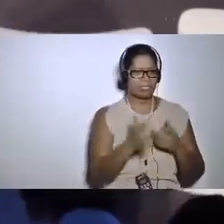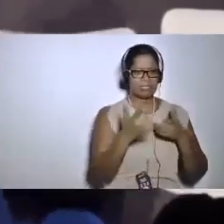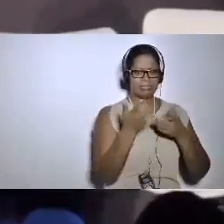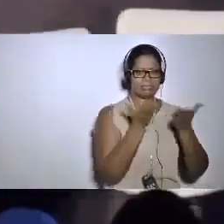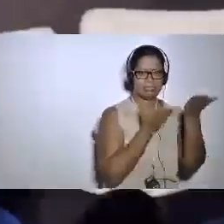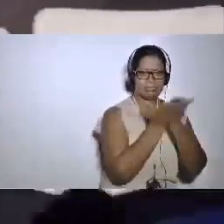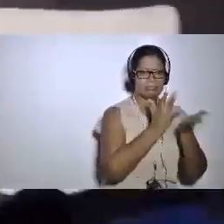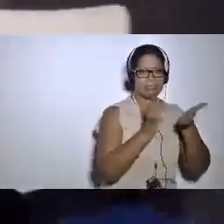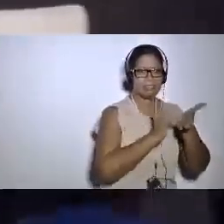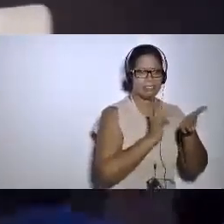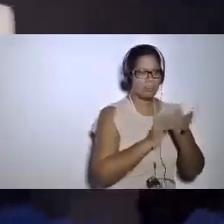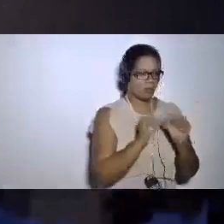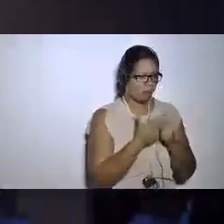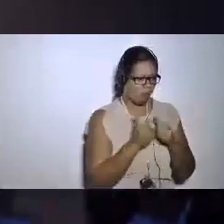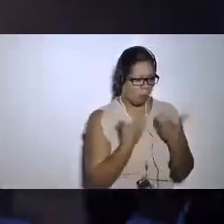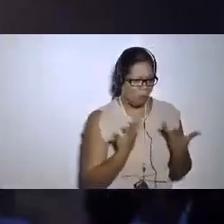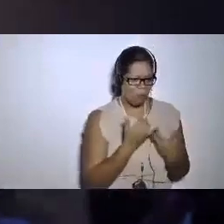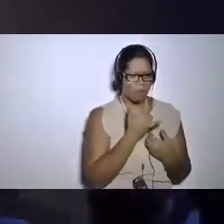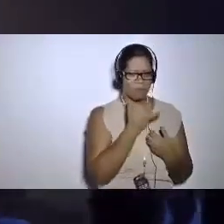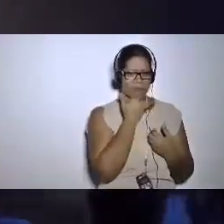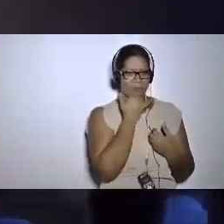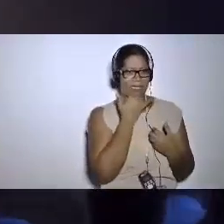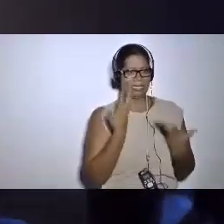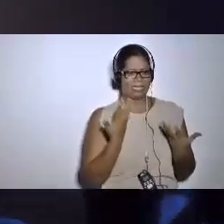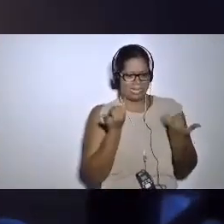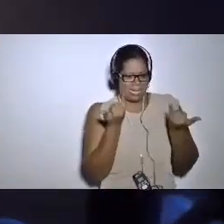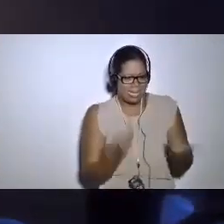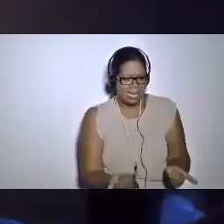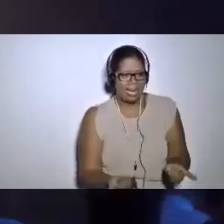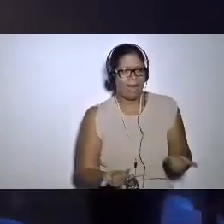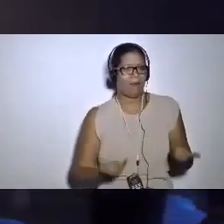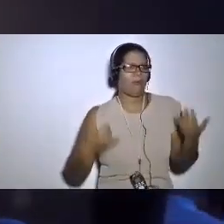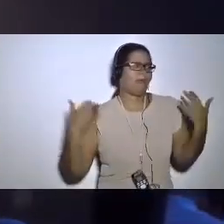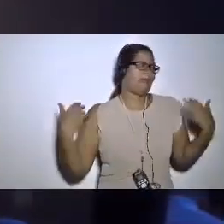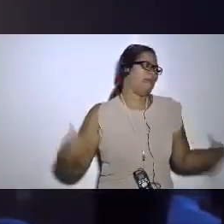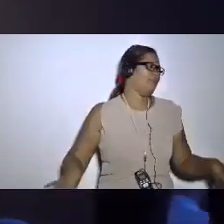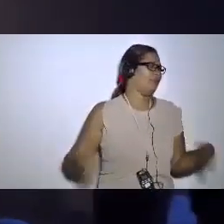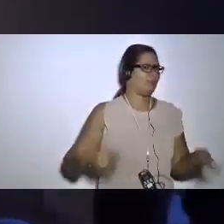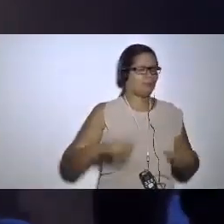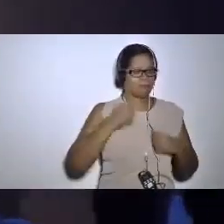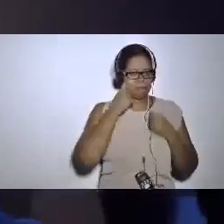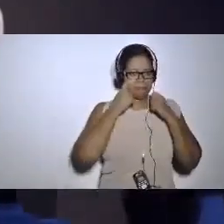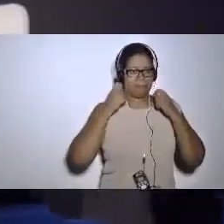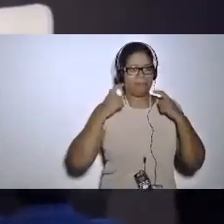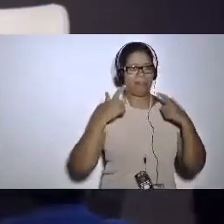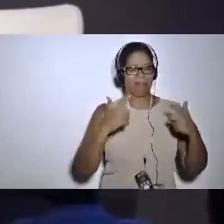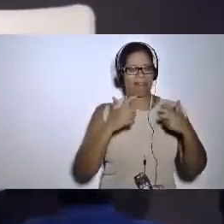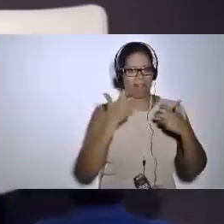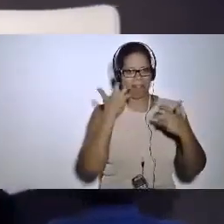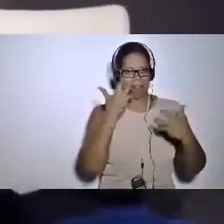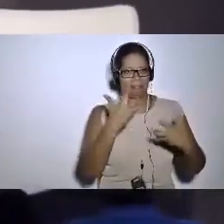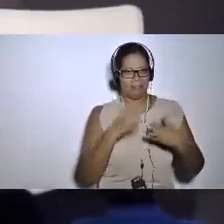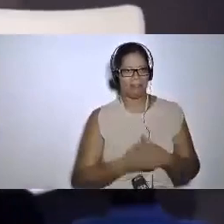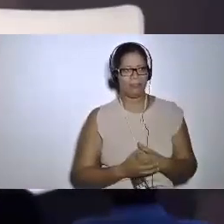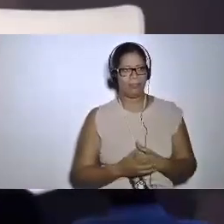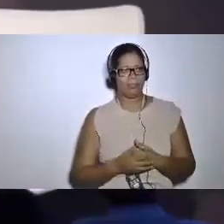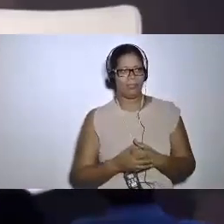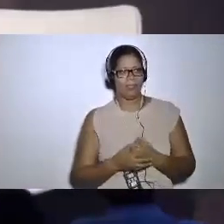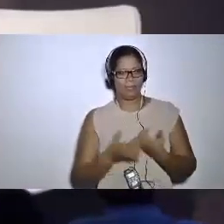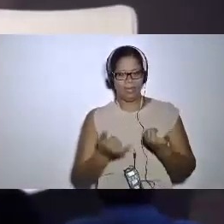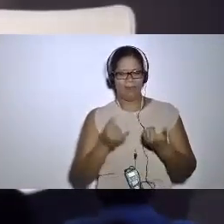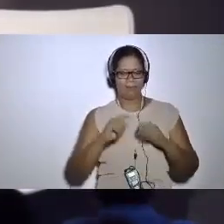sociedad donde tenemos todos los servicios que son digitales. Bueno, estamos bastante lejos del papel del regulador. Obviamente, cuando me enviaron